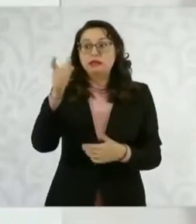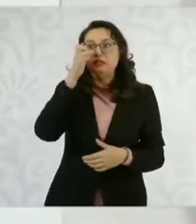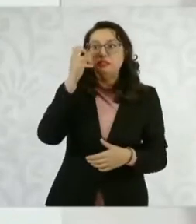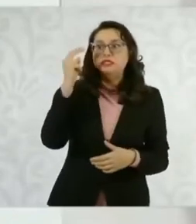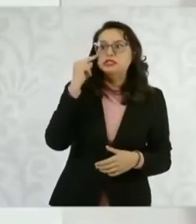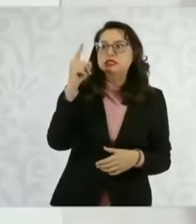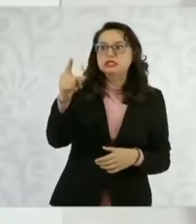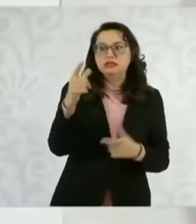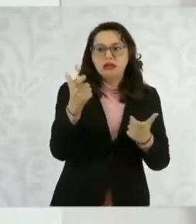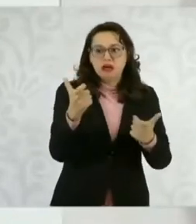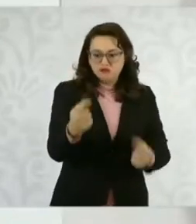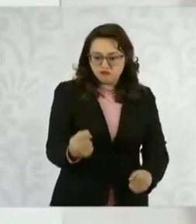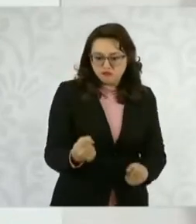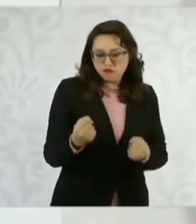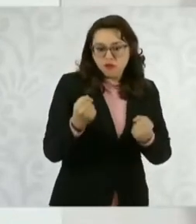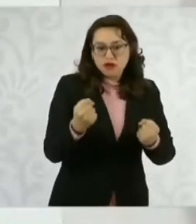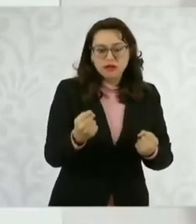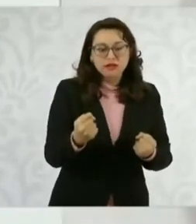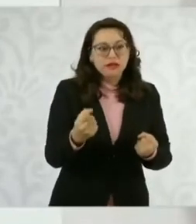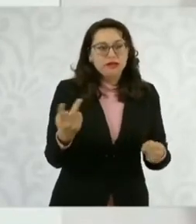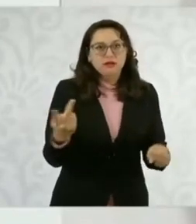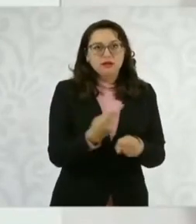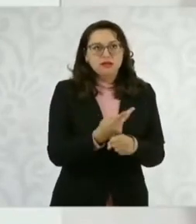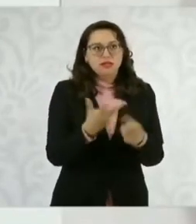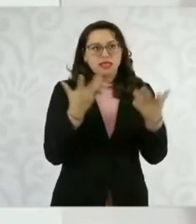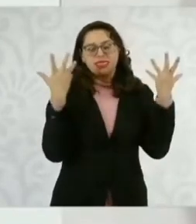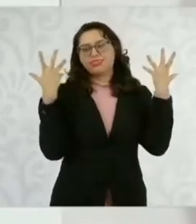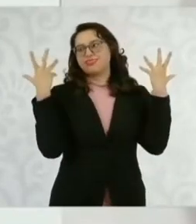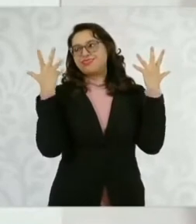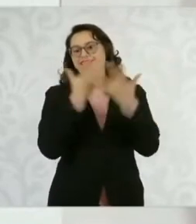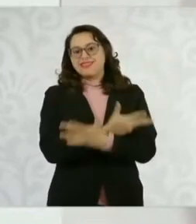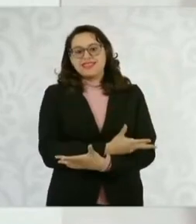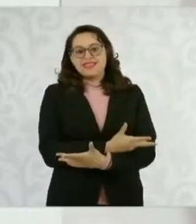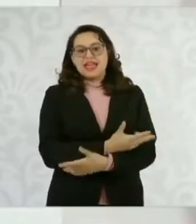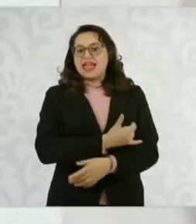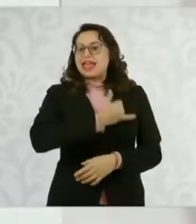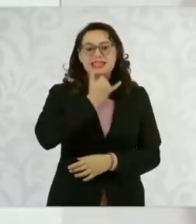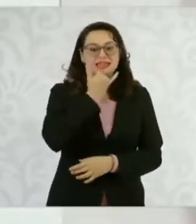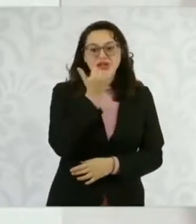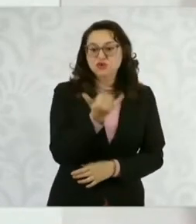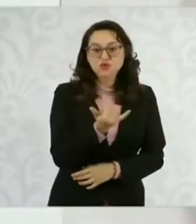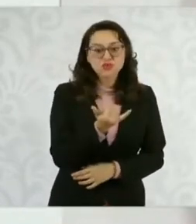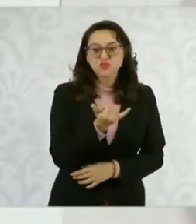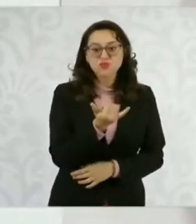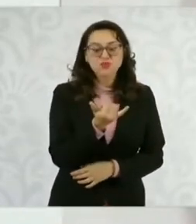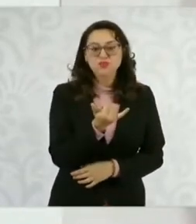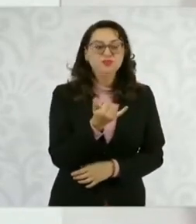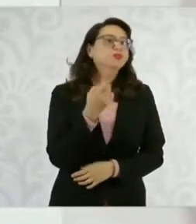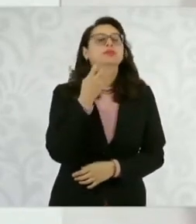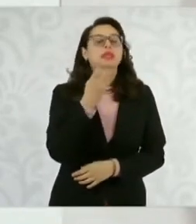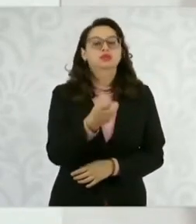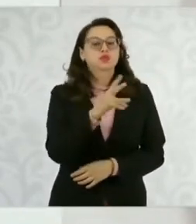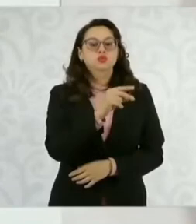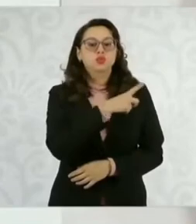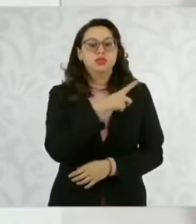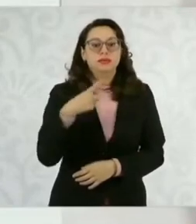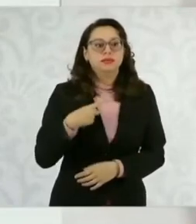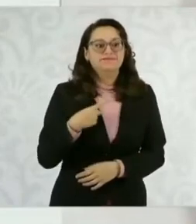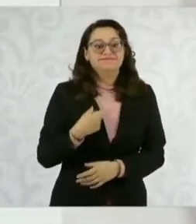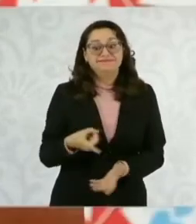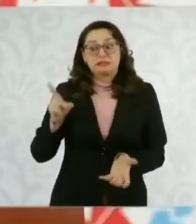China, pues llevaron a una visión distinta de ya no impulsar la globalización, sino los